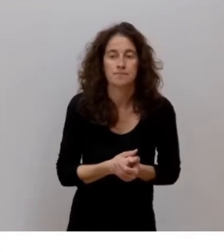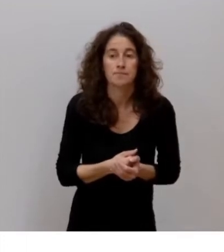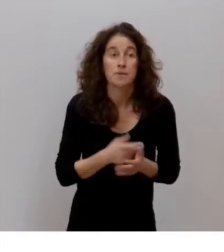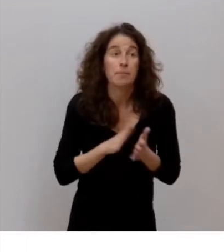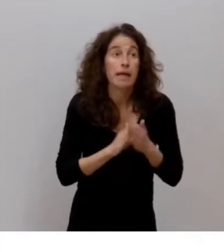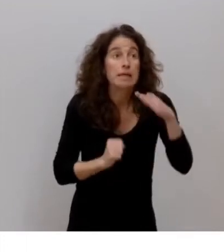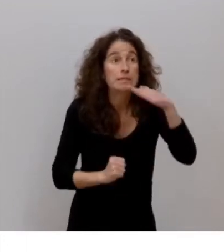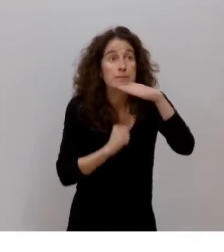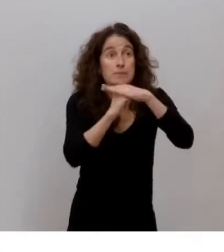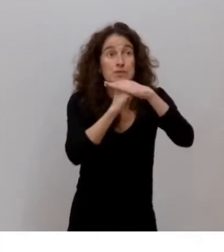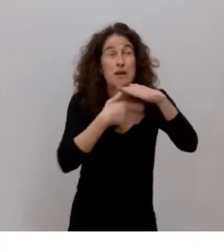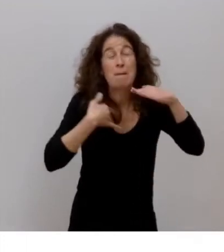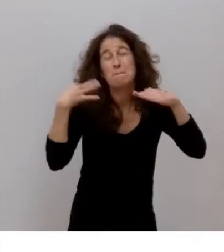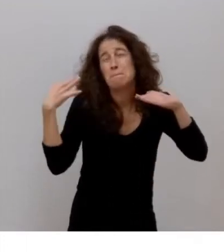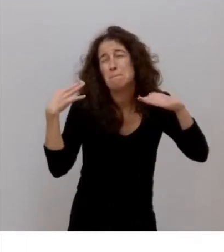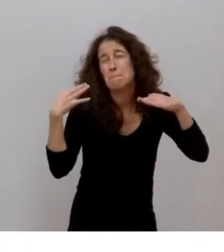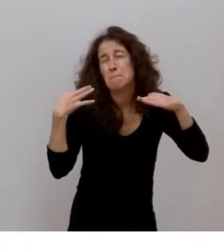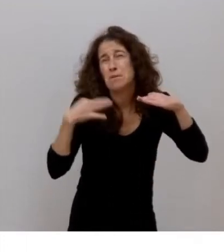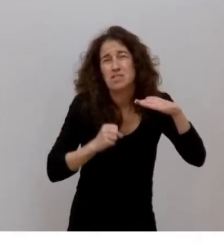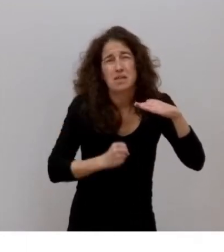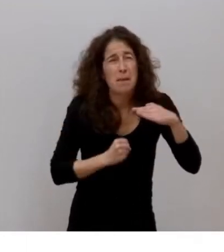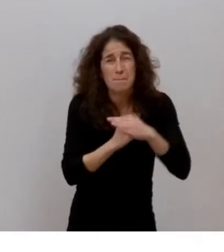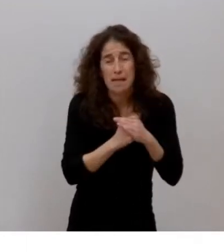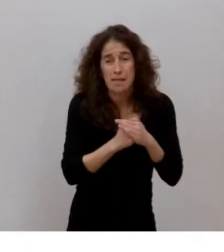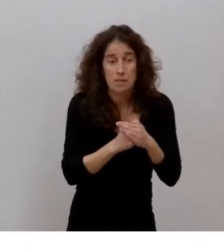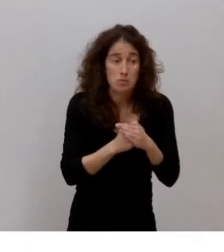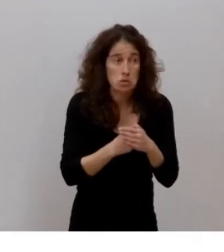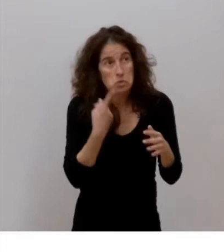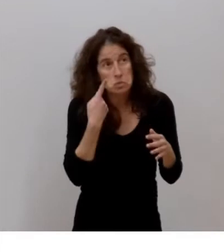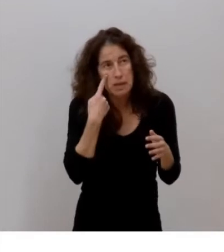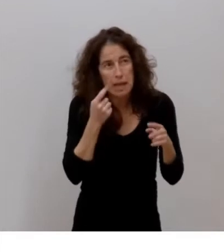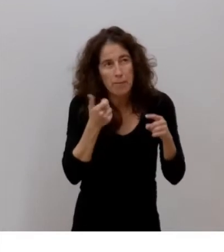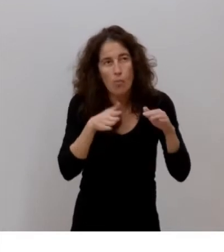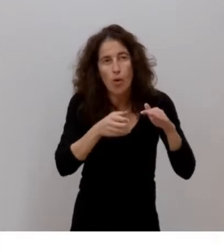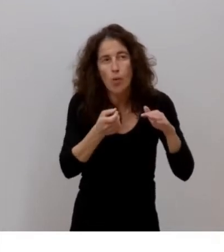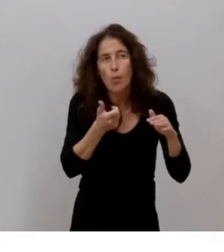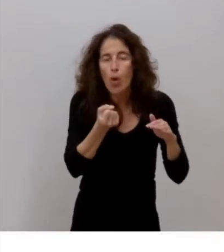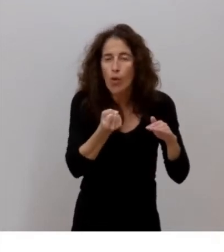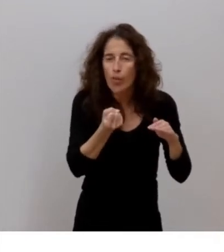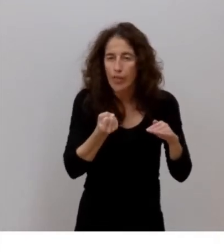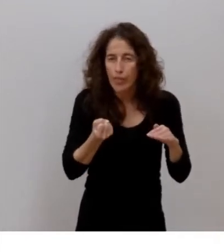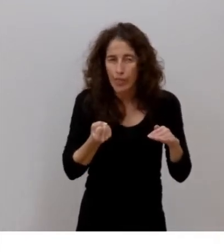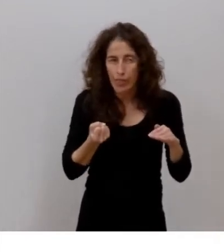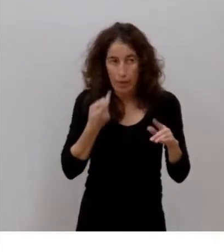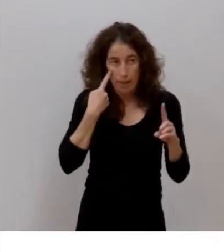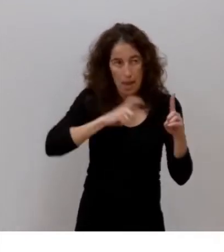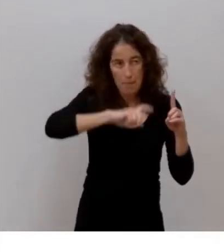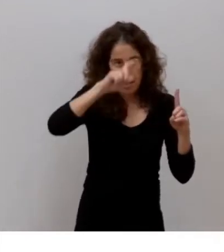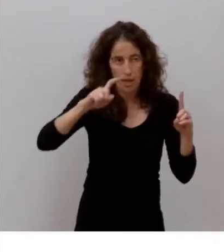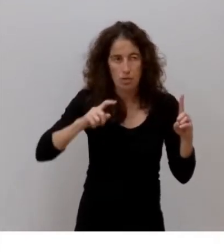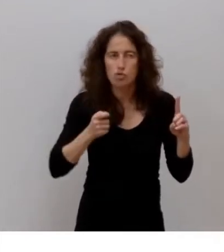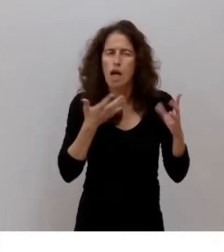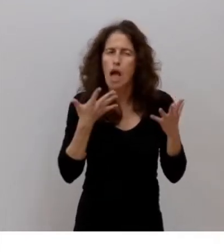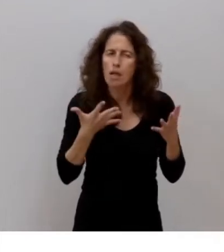de la ola lo que observamos en estos días es una cierta desaceleración que lo vemos por los indicadores de